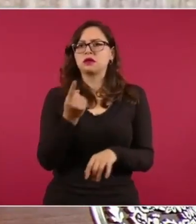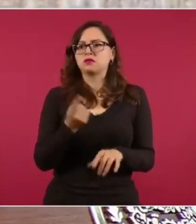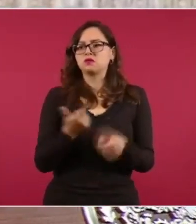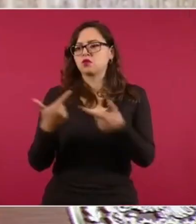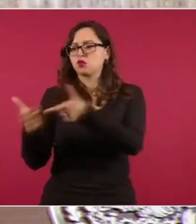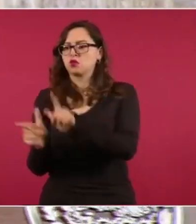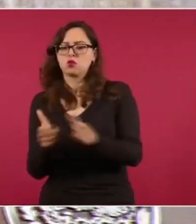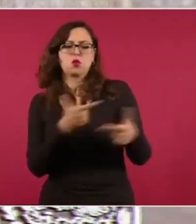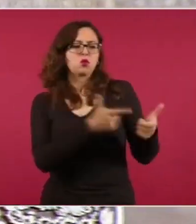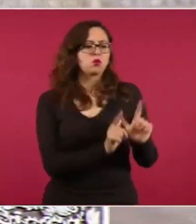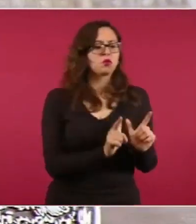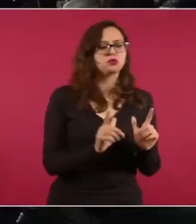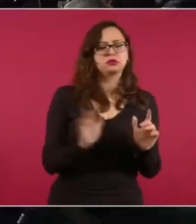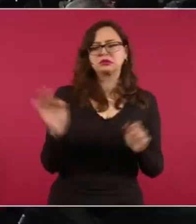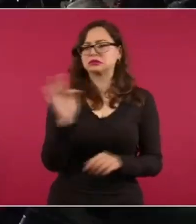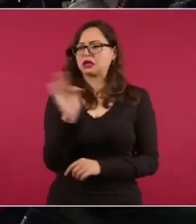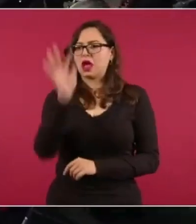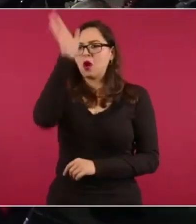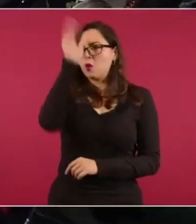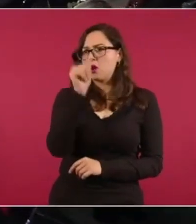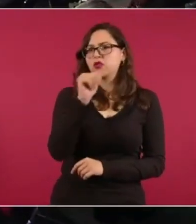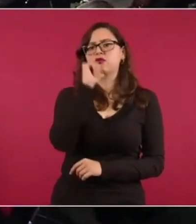esto,